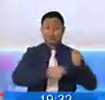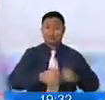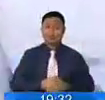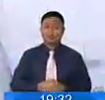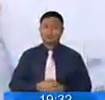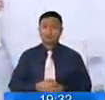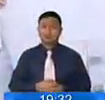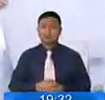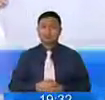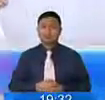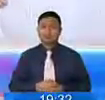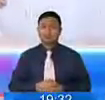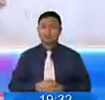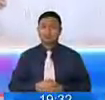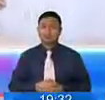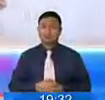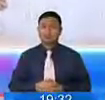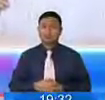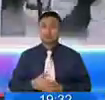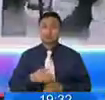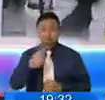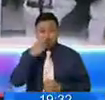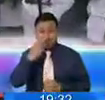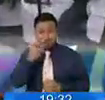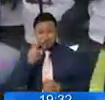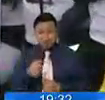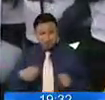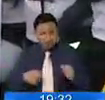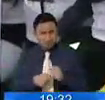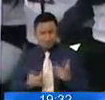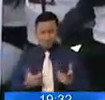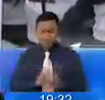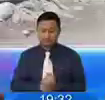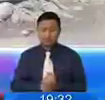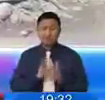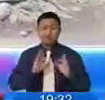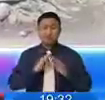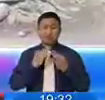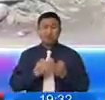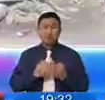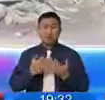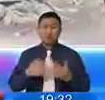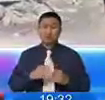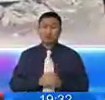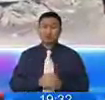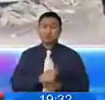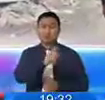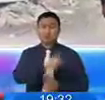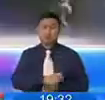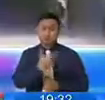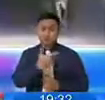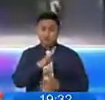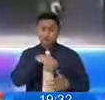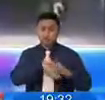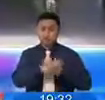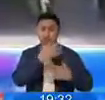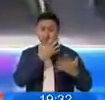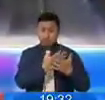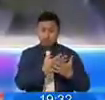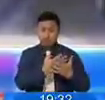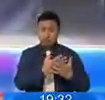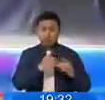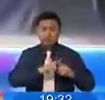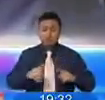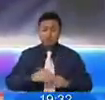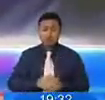¿no? Ver ese tipo de... ver cómo se nos fue. El dolor en la familia está fresco, a pesar que el autor material está detenido, saben que nada